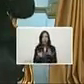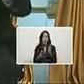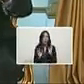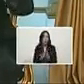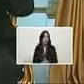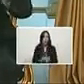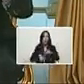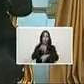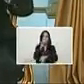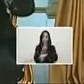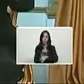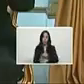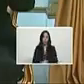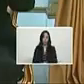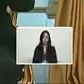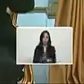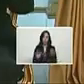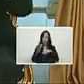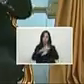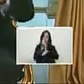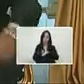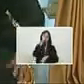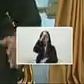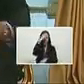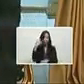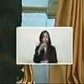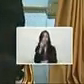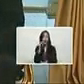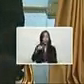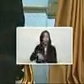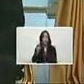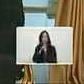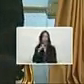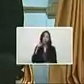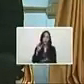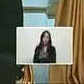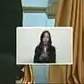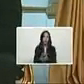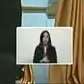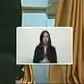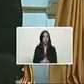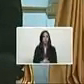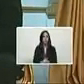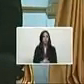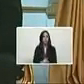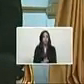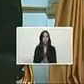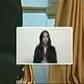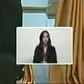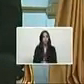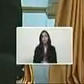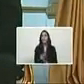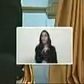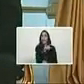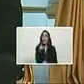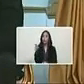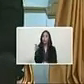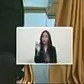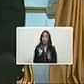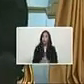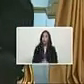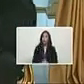donald trump la sangre será la sangre que estará en sus manos presidentes donde el trump es usted responsable eugenio de la